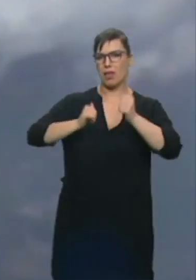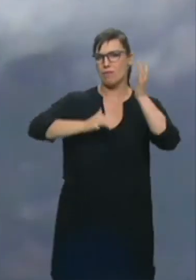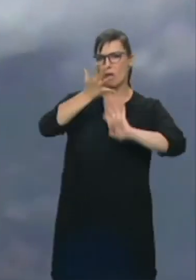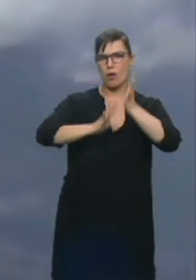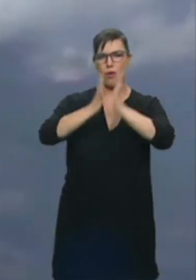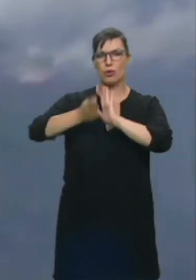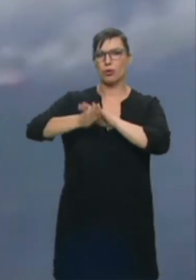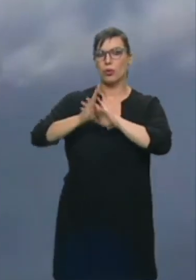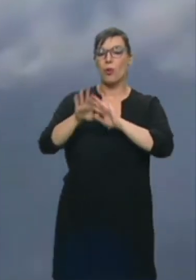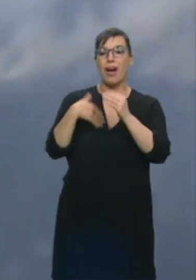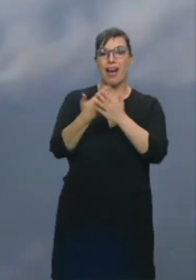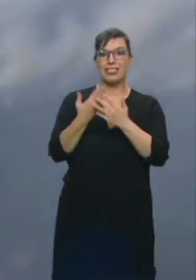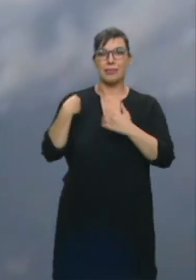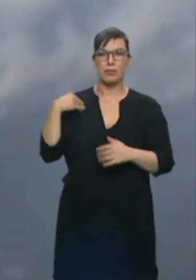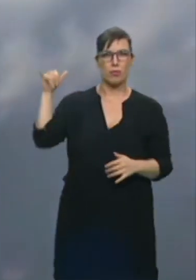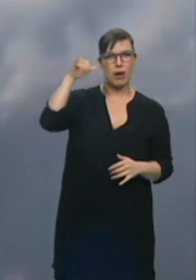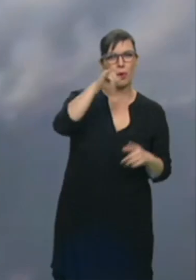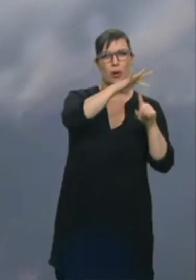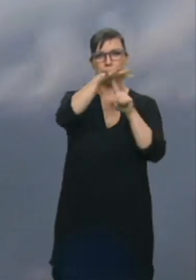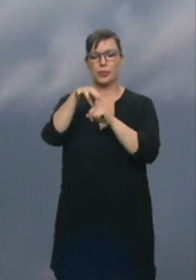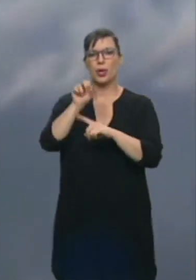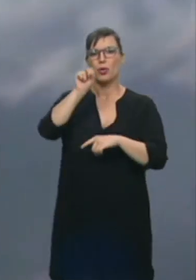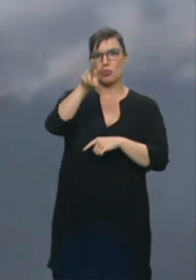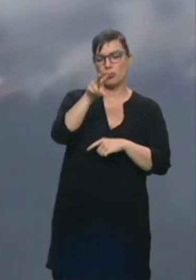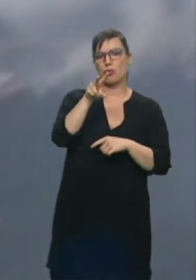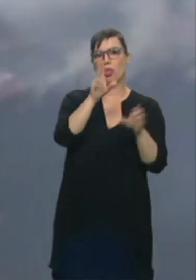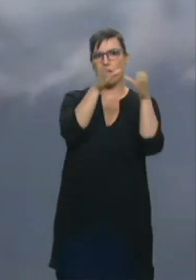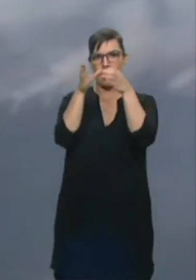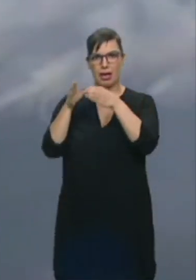12 medios aéreos, llegados incluso de Galicia y Asturias.